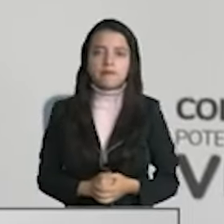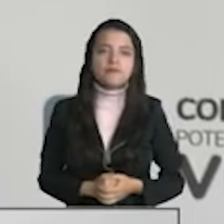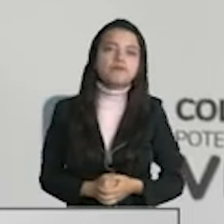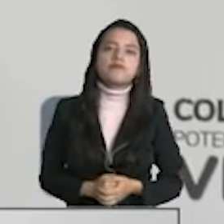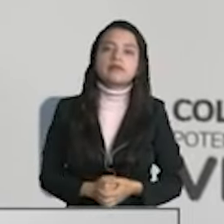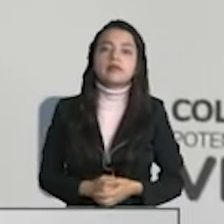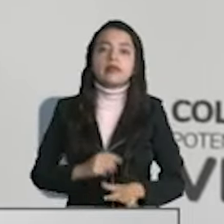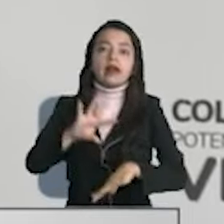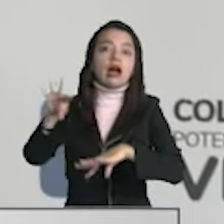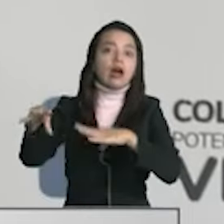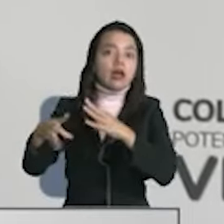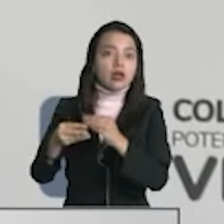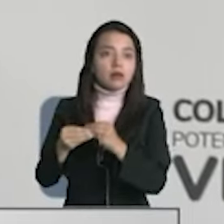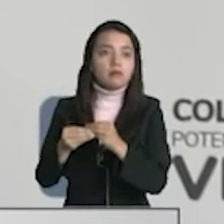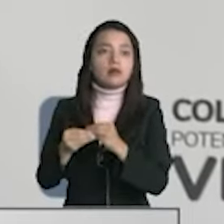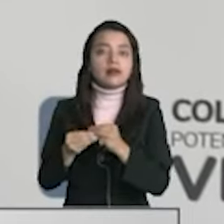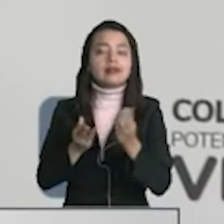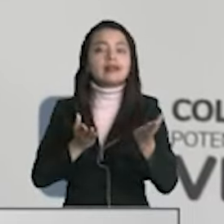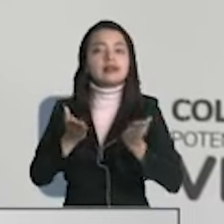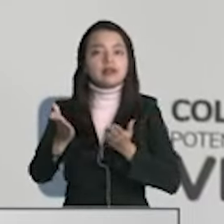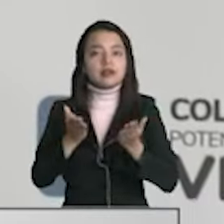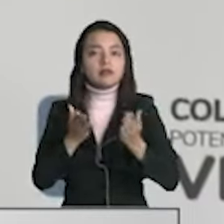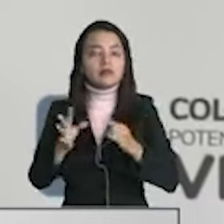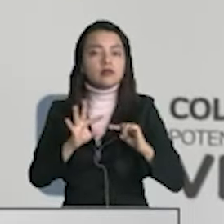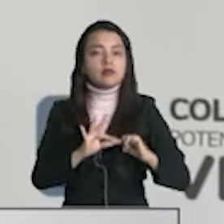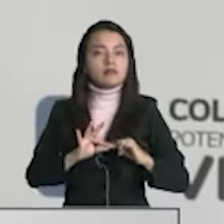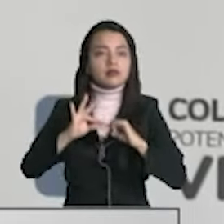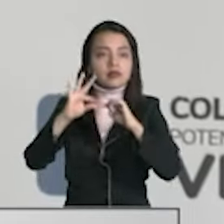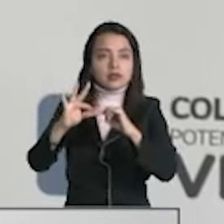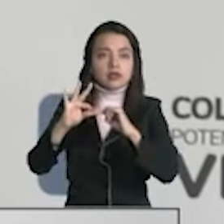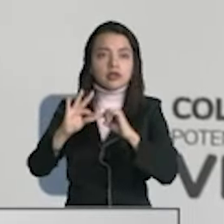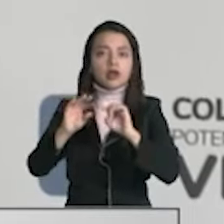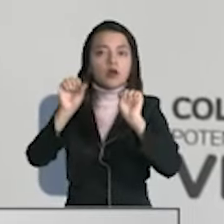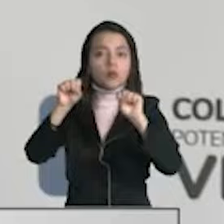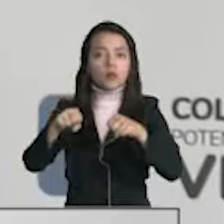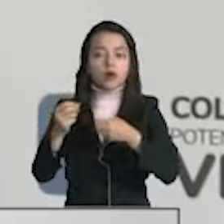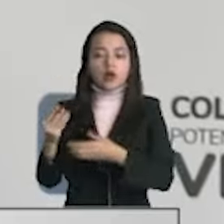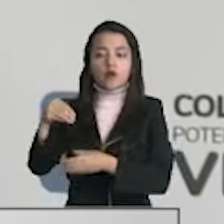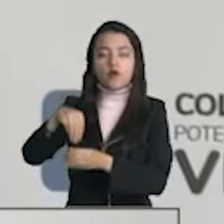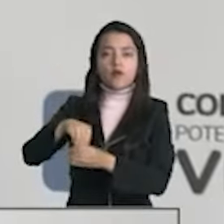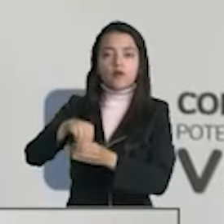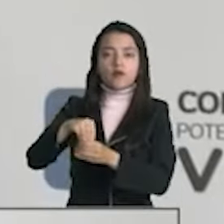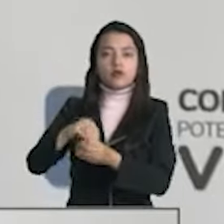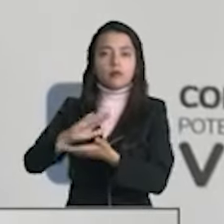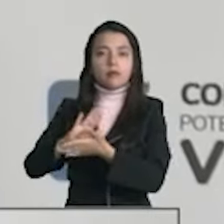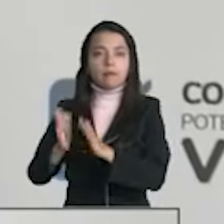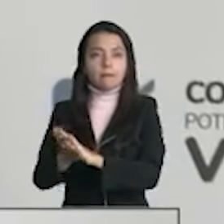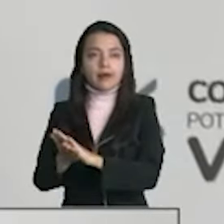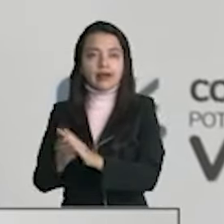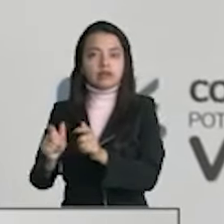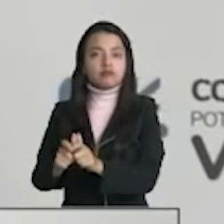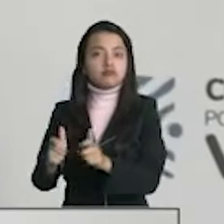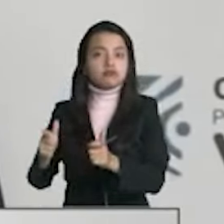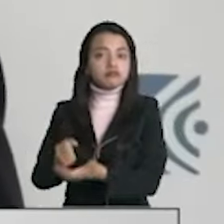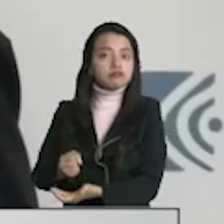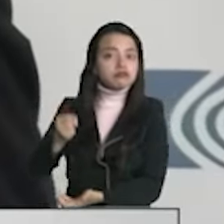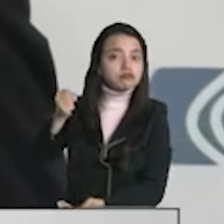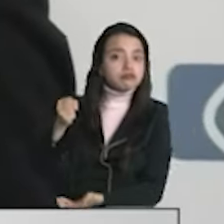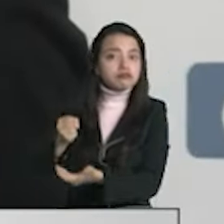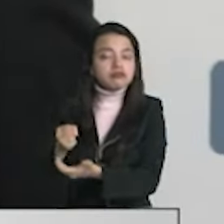de ingresos en virtud del servicio específico que presta a Fondo Paz y al Ministerio de Salud para la atención de